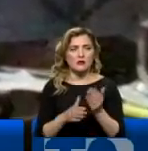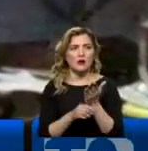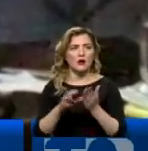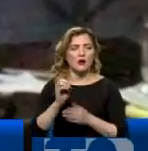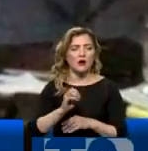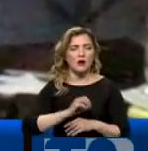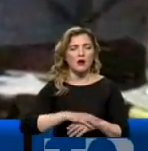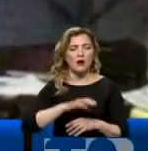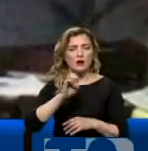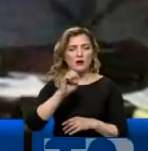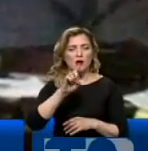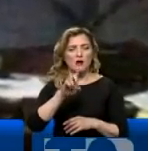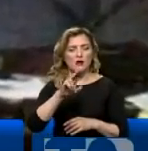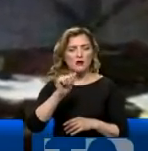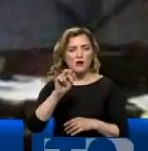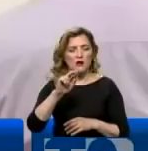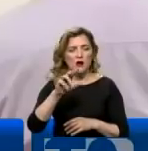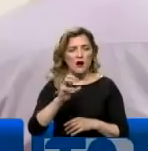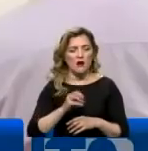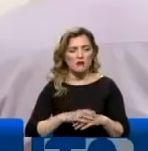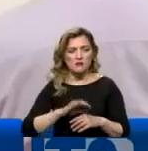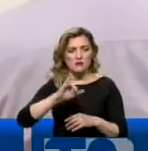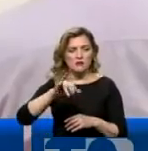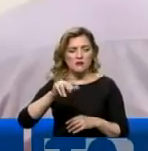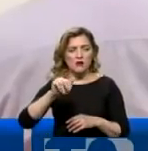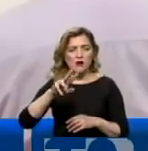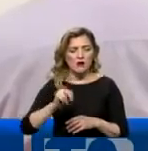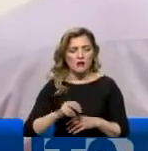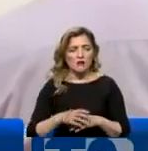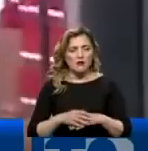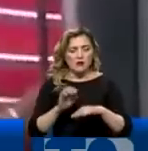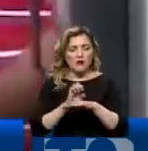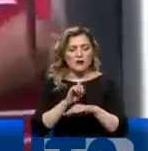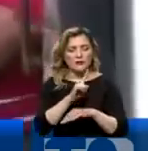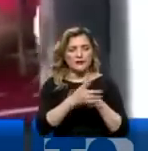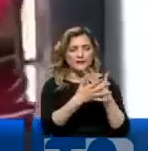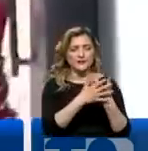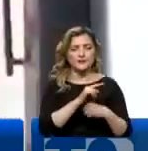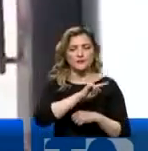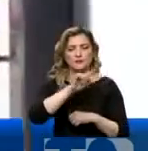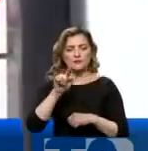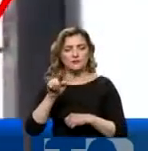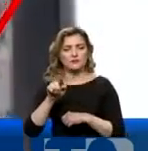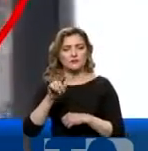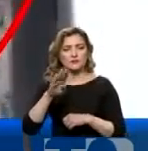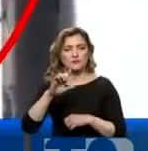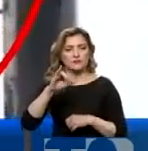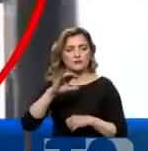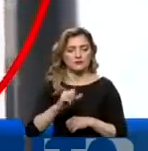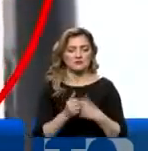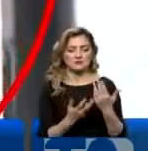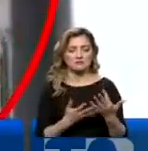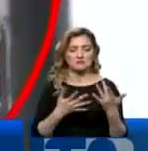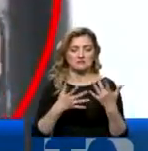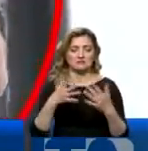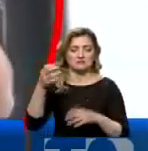Eduardo y Juan Pablo Larrea seguirán en prisión, uno de ellos en Ecuador, el otro en